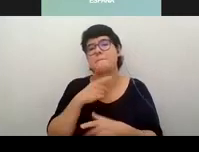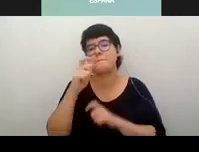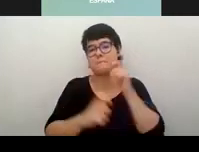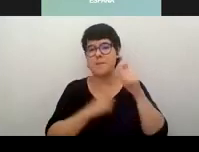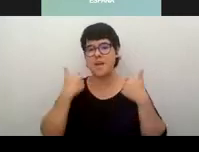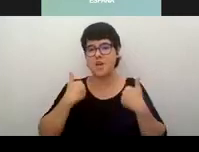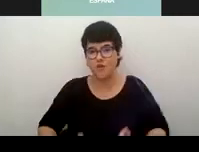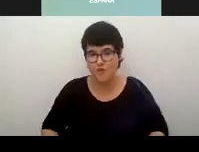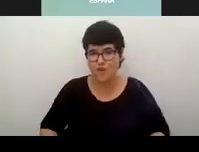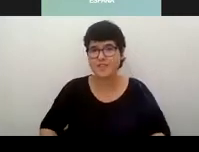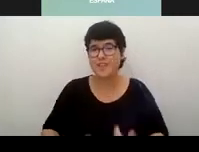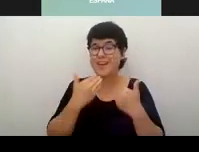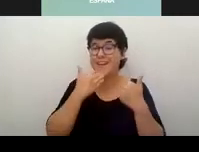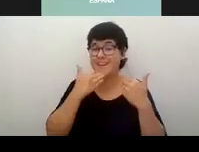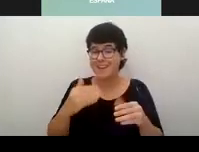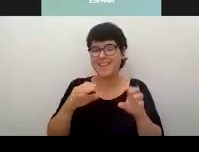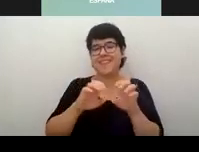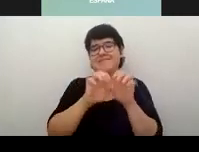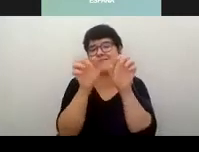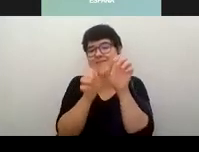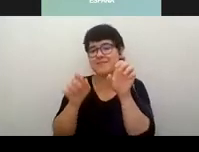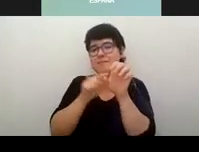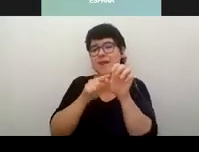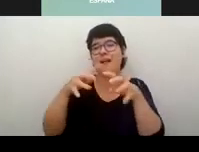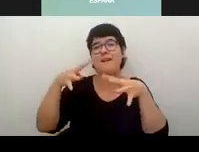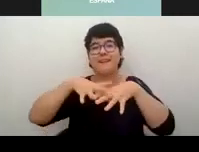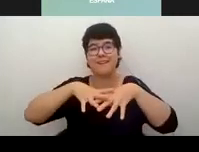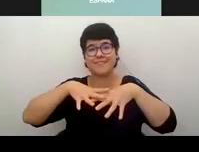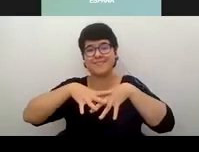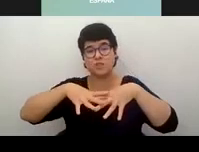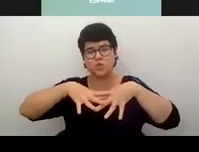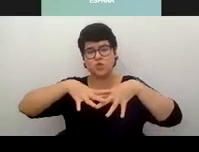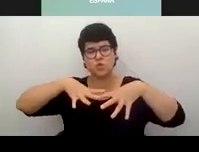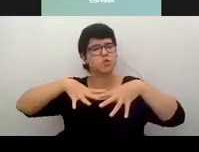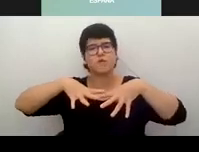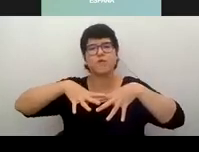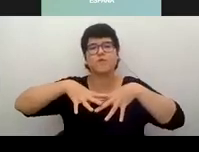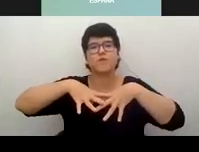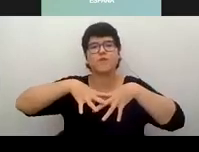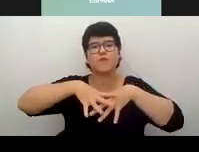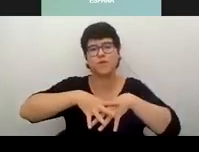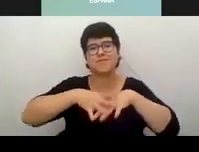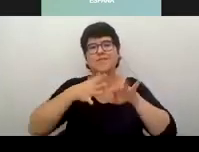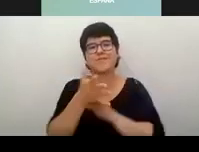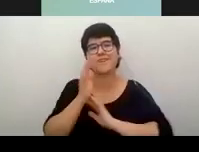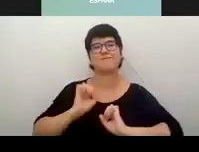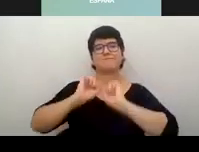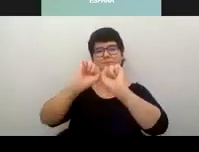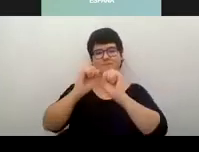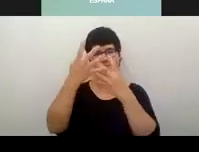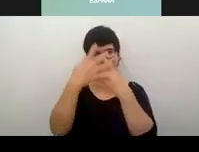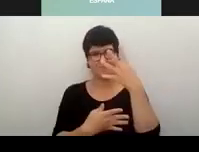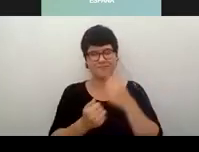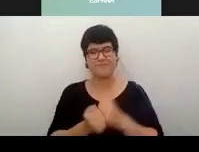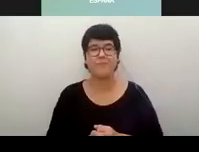por la mucosa para tapar estos agujeros, para tapar estos orificios, con lo que aumentamos la función de barrera. Y también tiene un efecto inmunomodulador